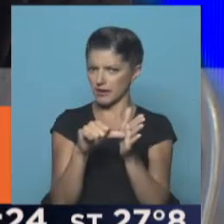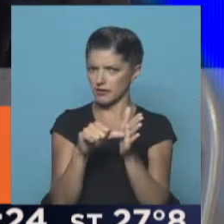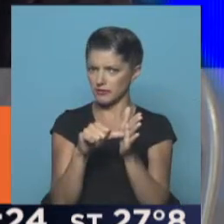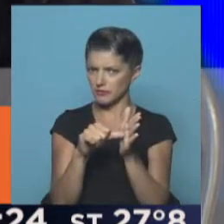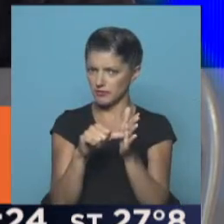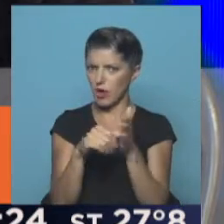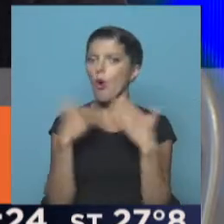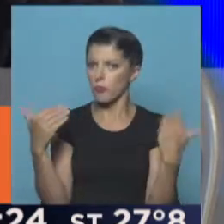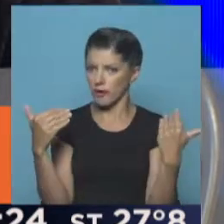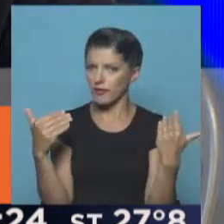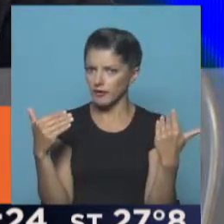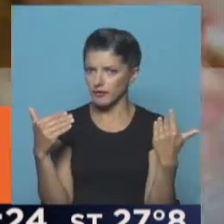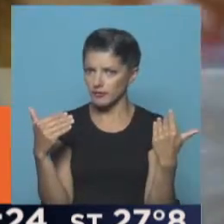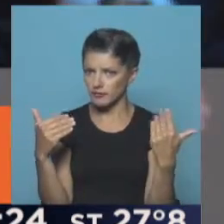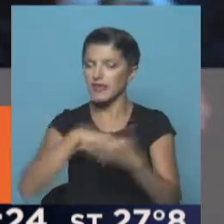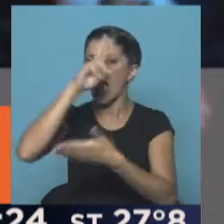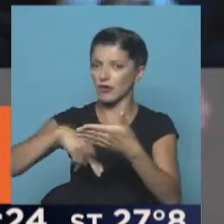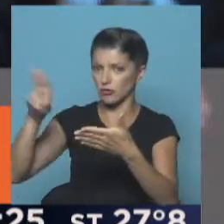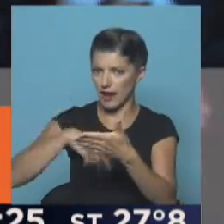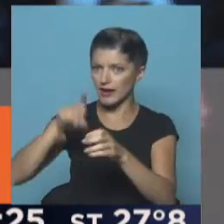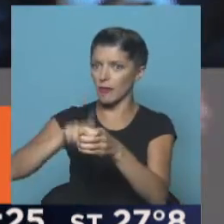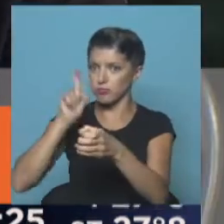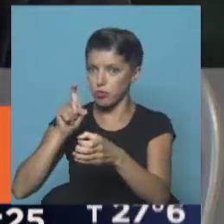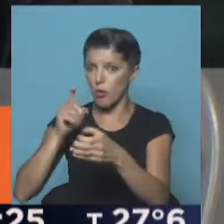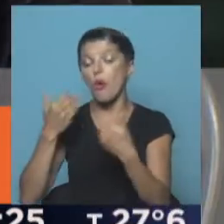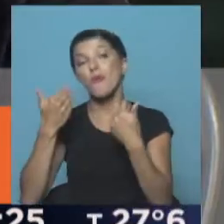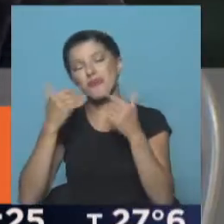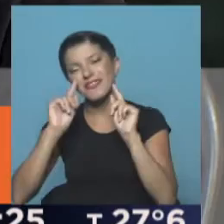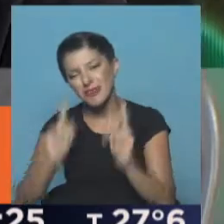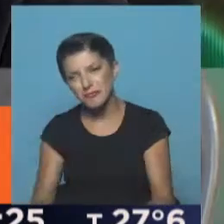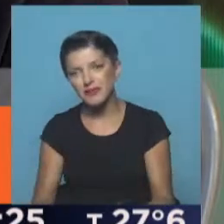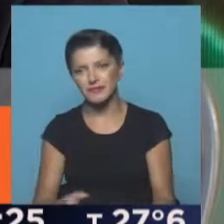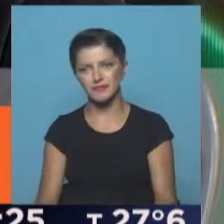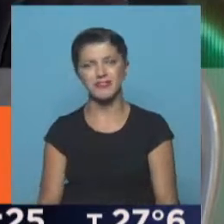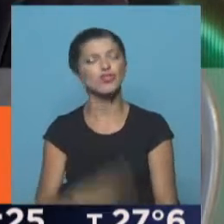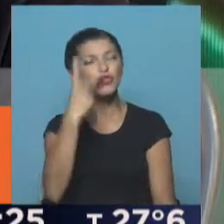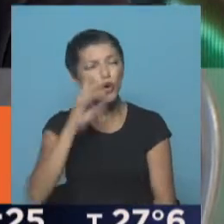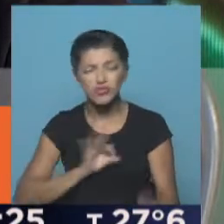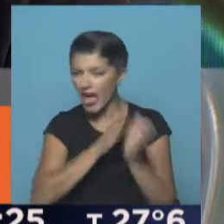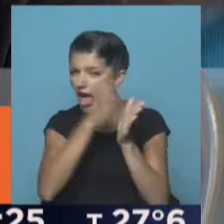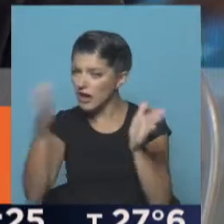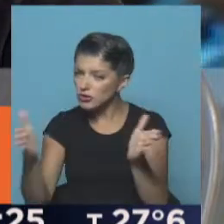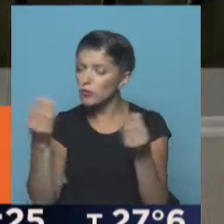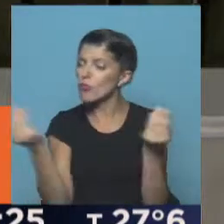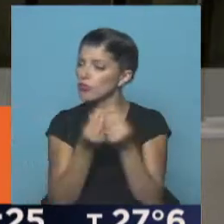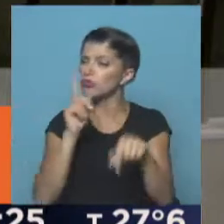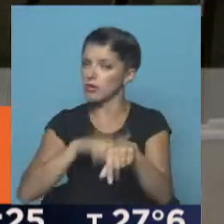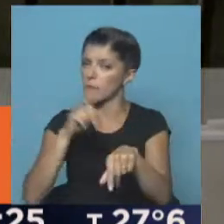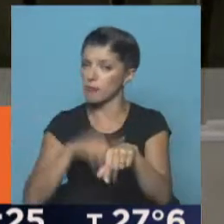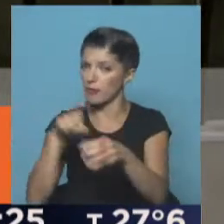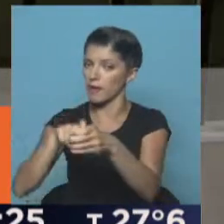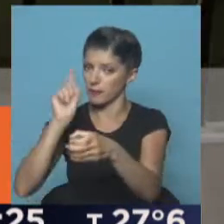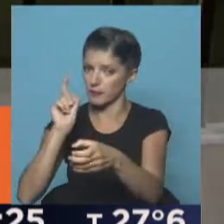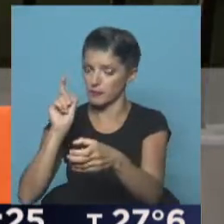unilateralmente a revocar el proceso de salida? Es otra posibilidad. Es un proceso muy largo, 2 años es mucho tiempo.